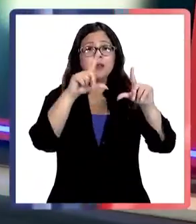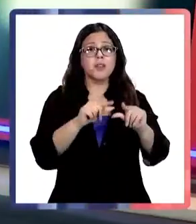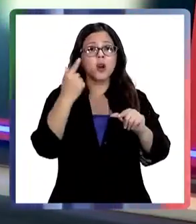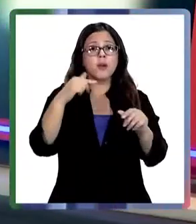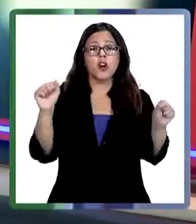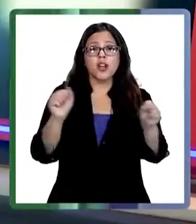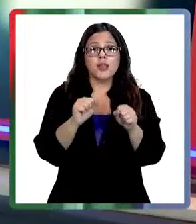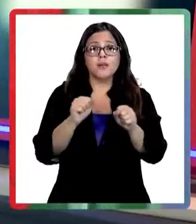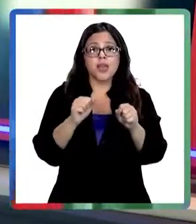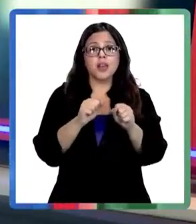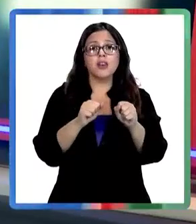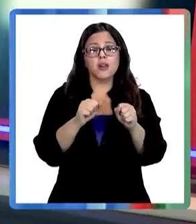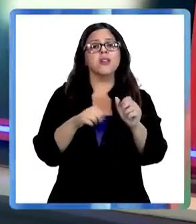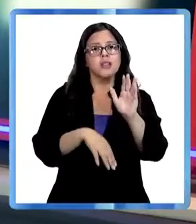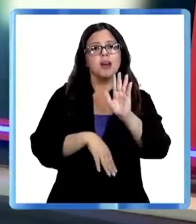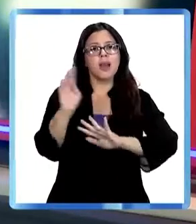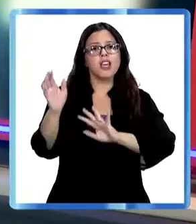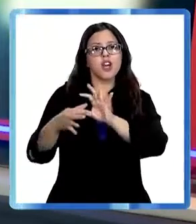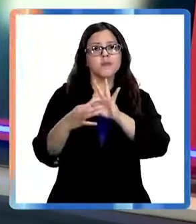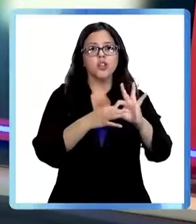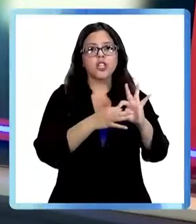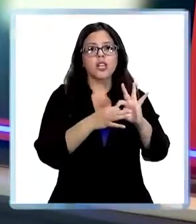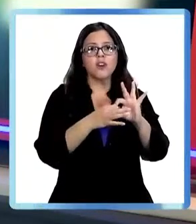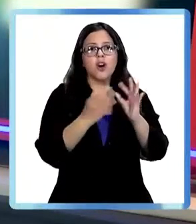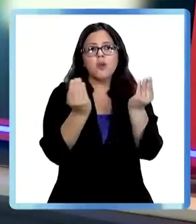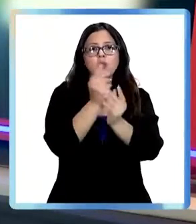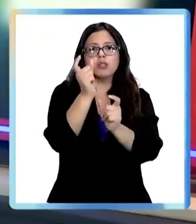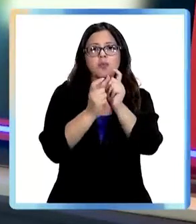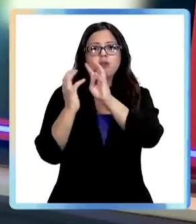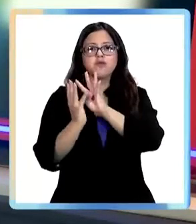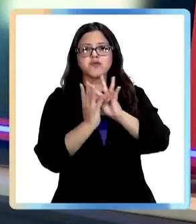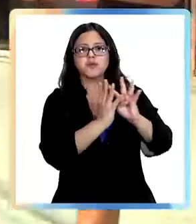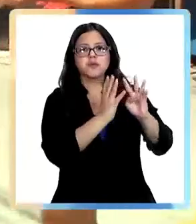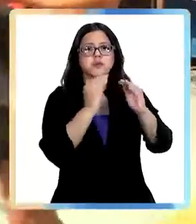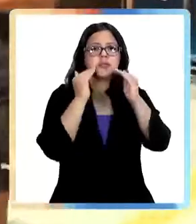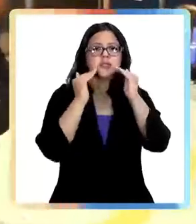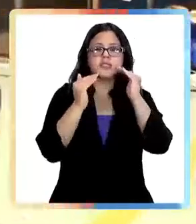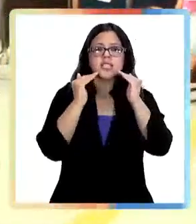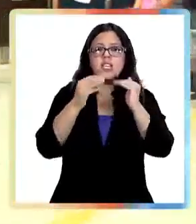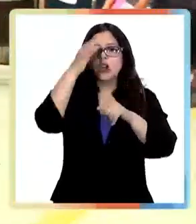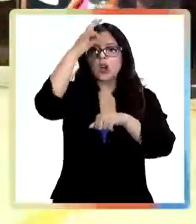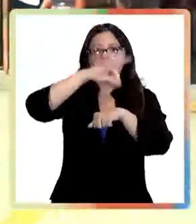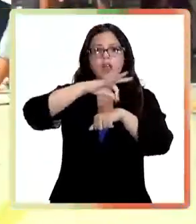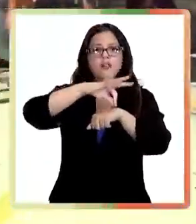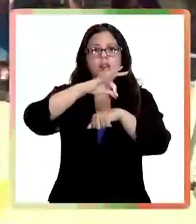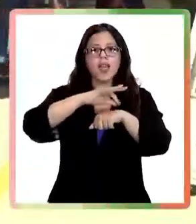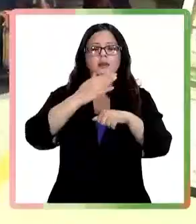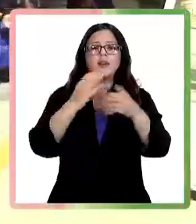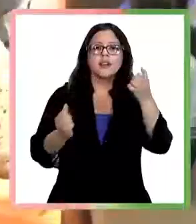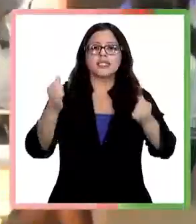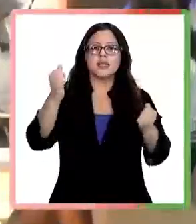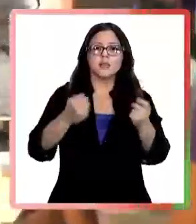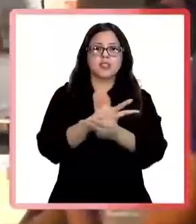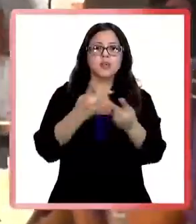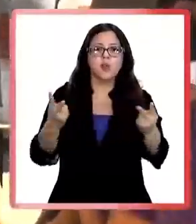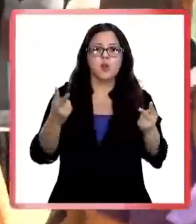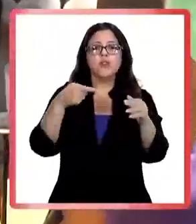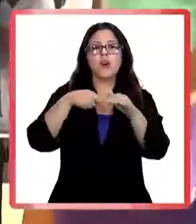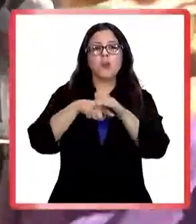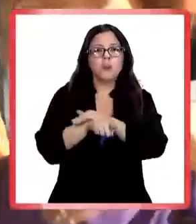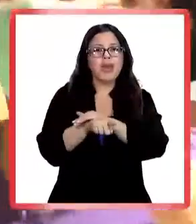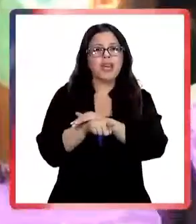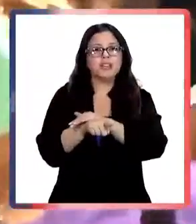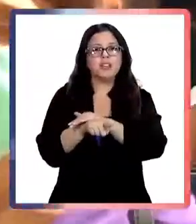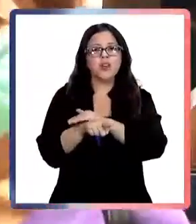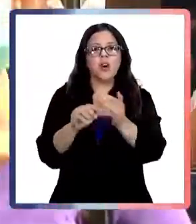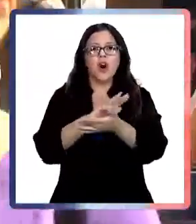invierno con mayor razón donde se acumule mucha gente, sobre todo niños enfermos. ¿Para qué hablar del transporte público, el metro en horarios peak?